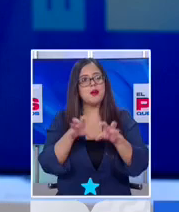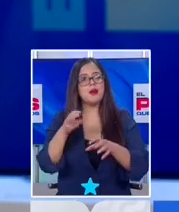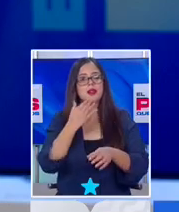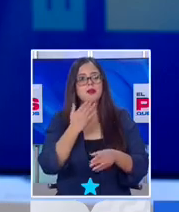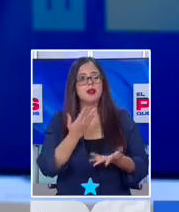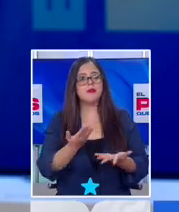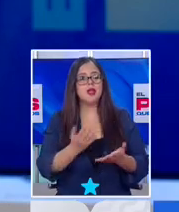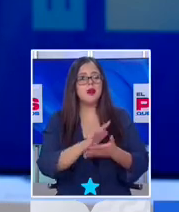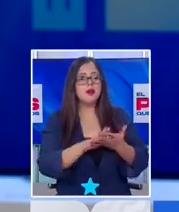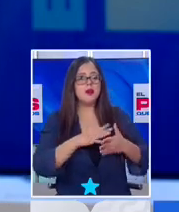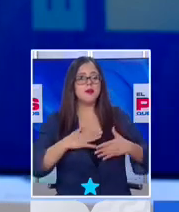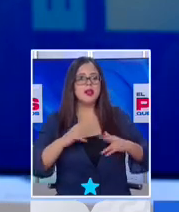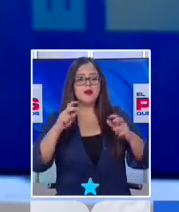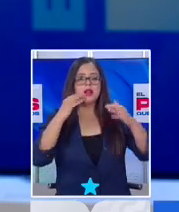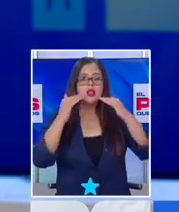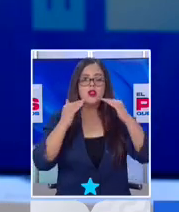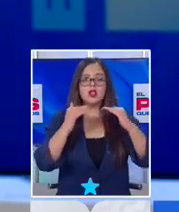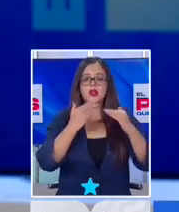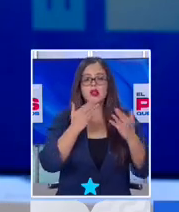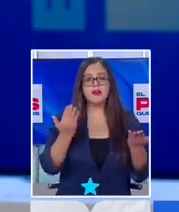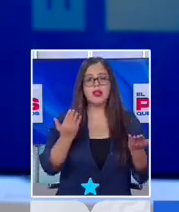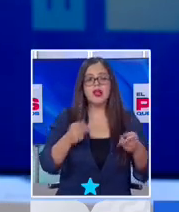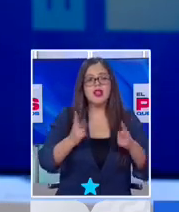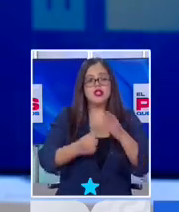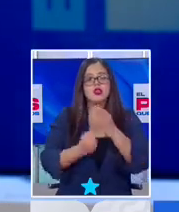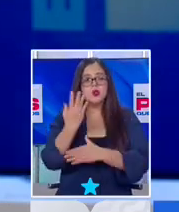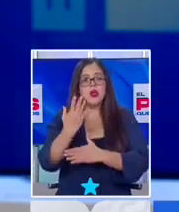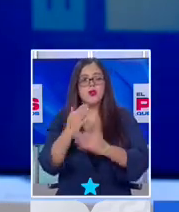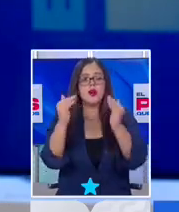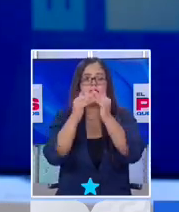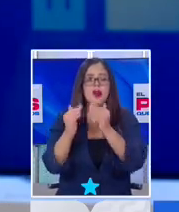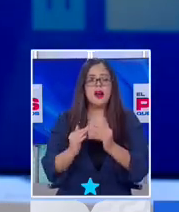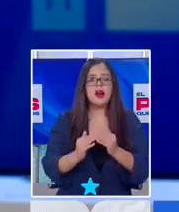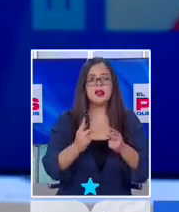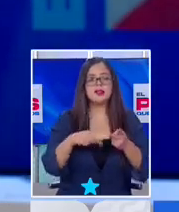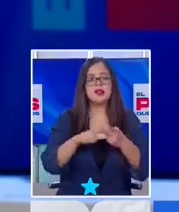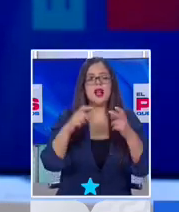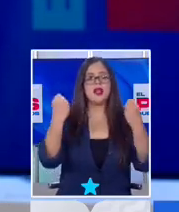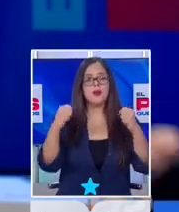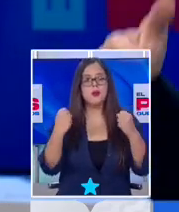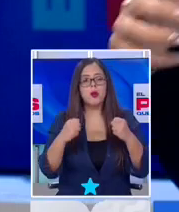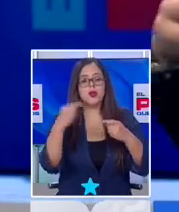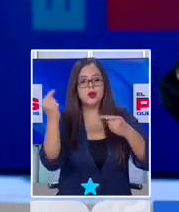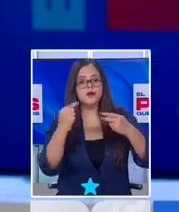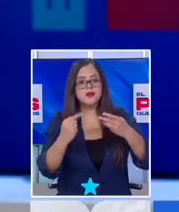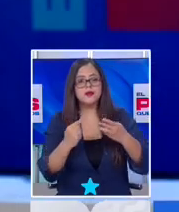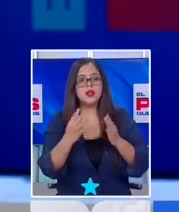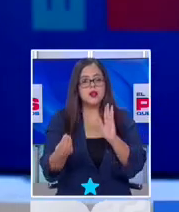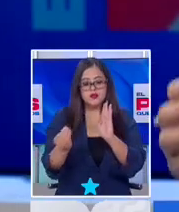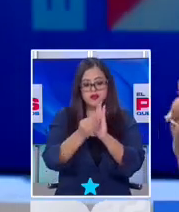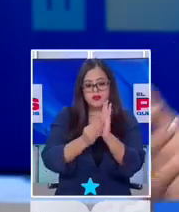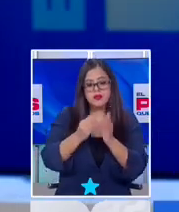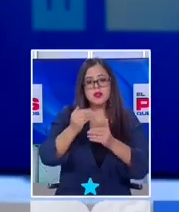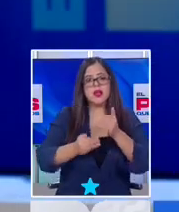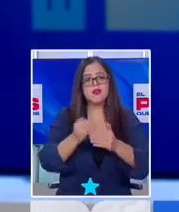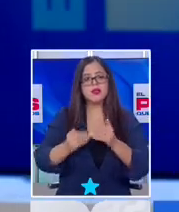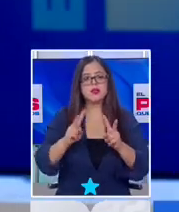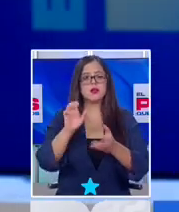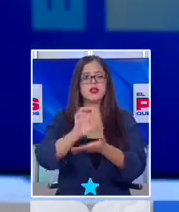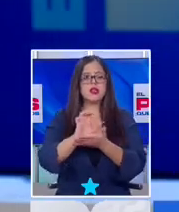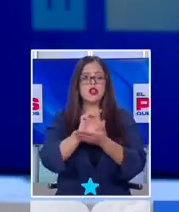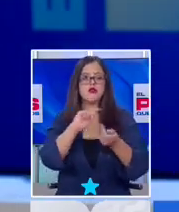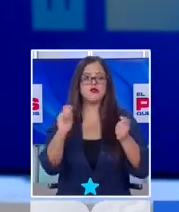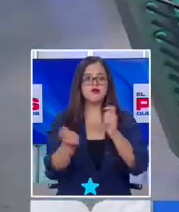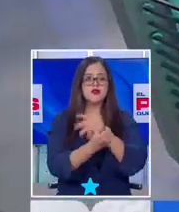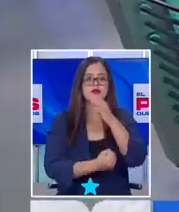pero para mí por ejemplo la infancia incorporar el derecho al nuevo el derecho a la vivienda el derecho al deporte o sea incorporar y avanzar a un estado moderno